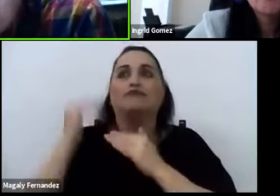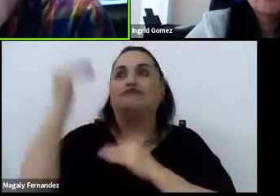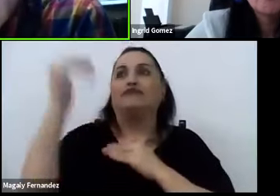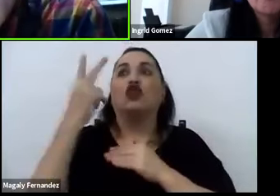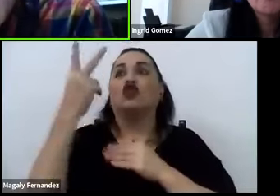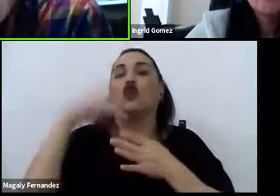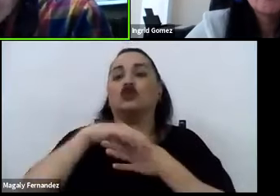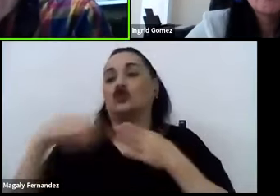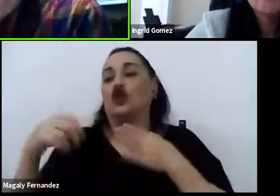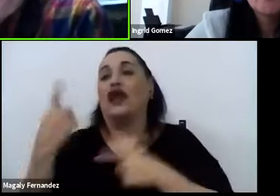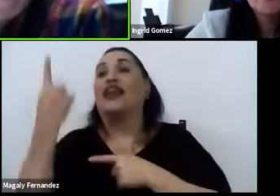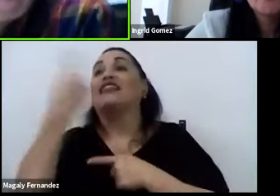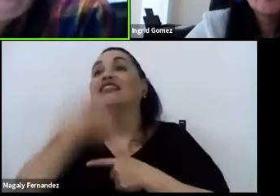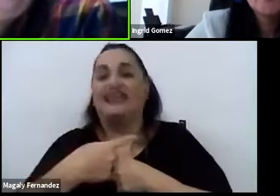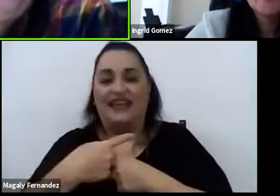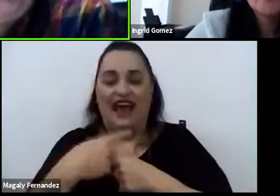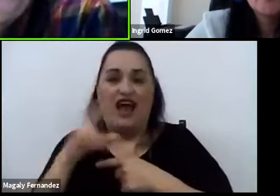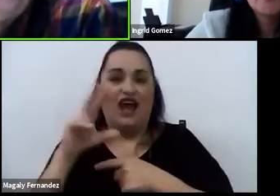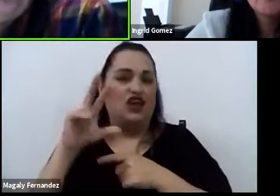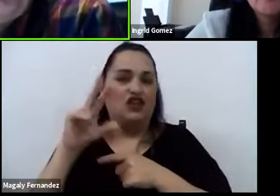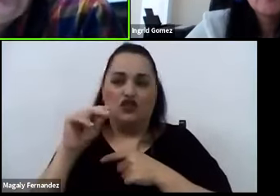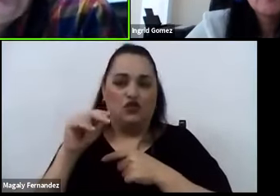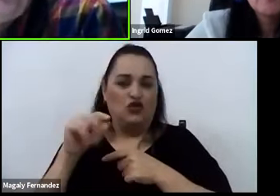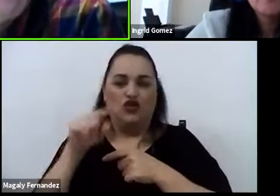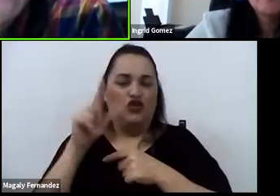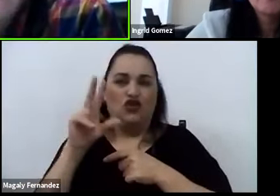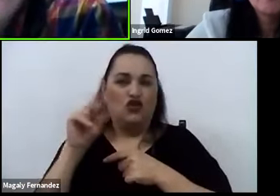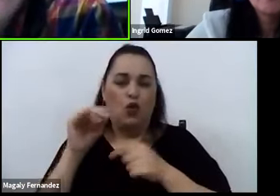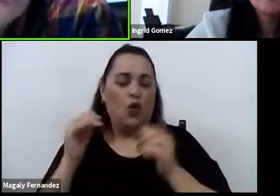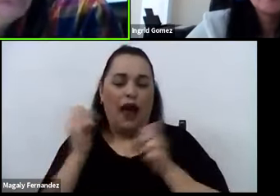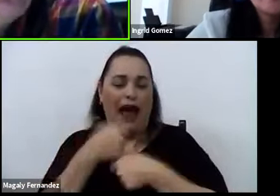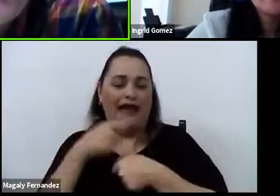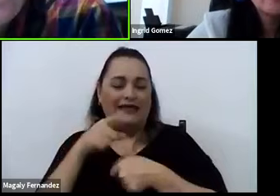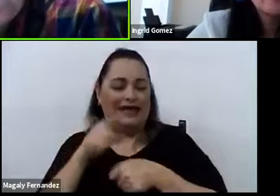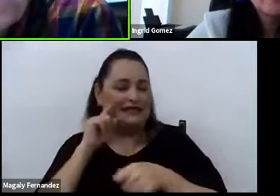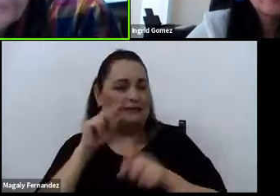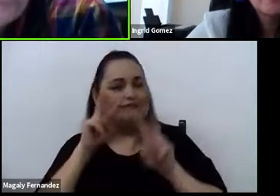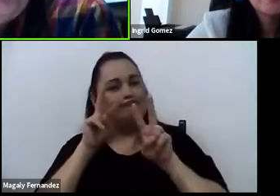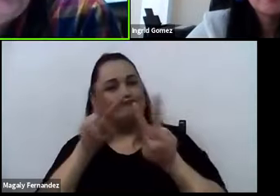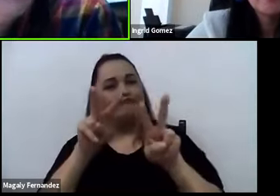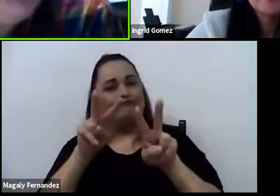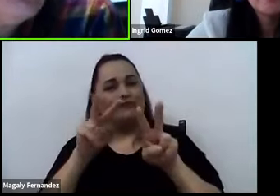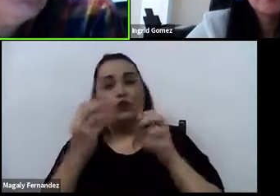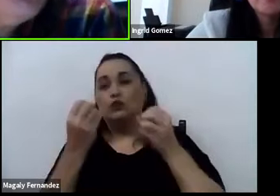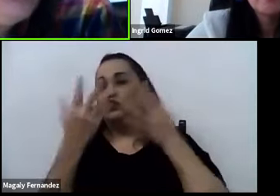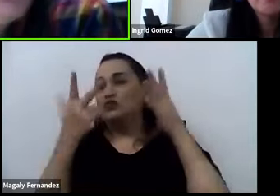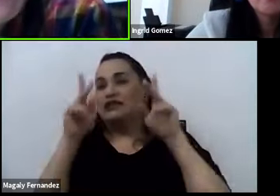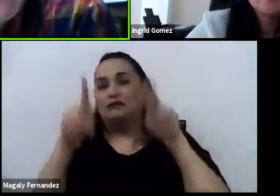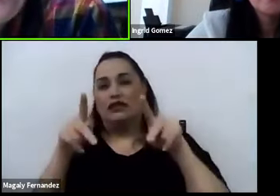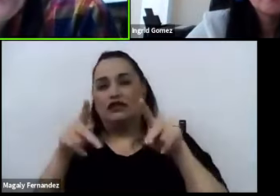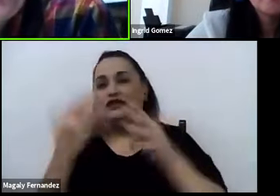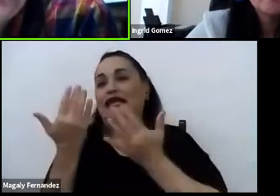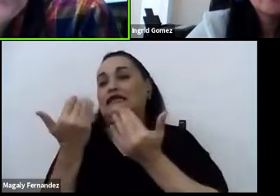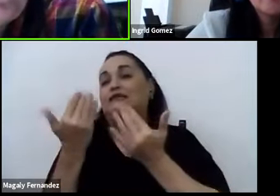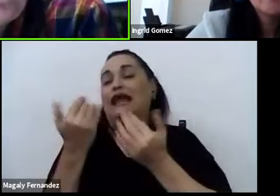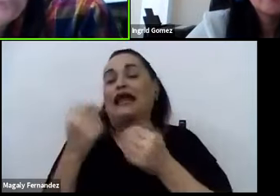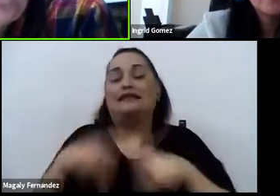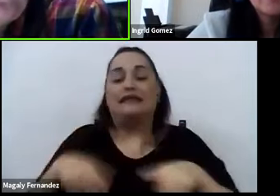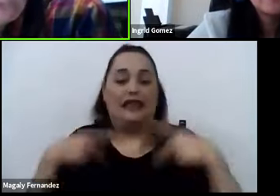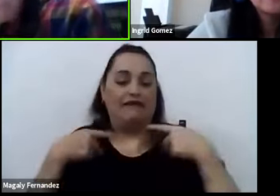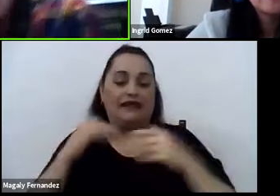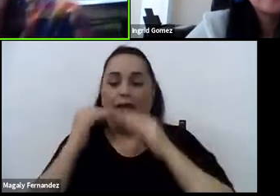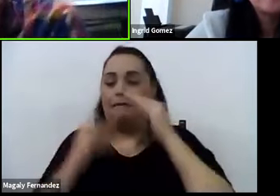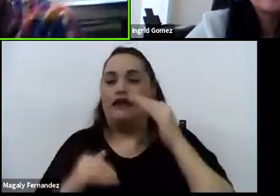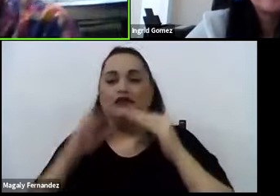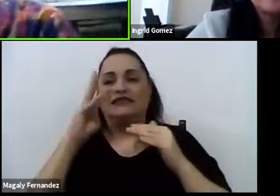día, ese umbral no hace que muchísima gente escape de esperanzas de vida de menos de 65